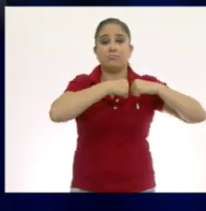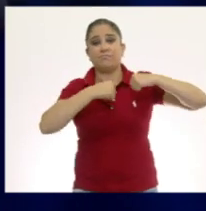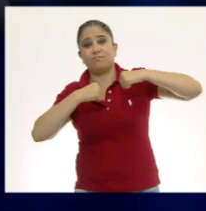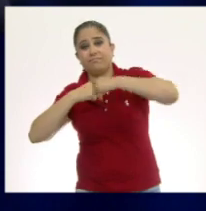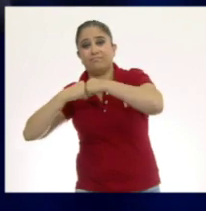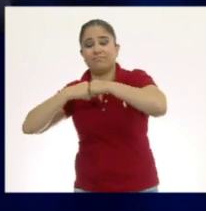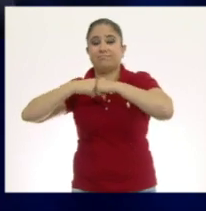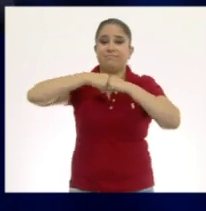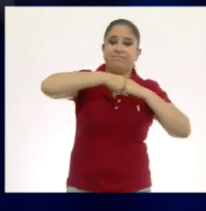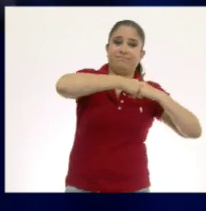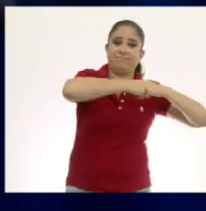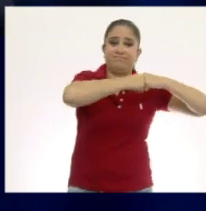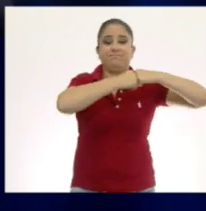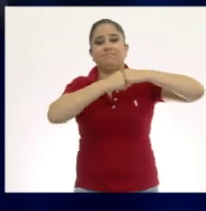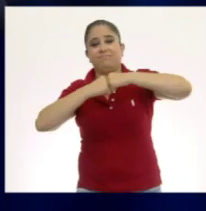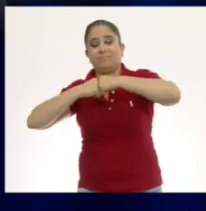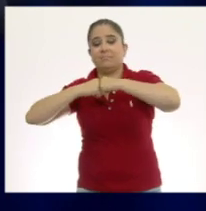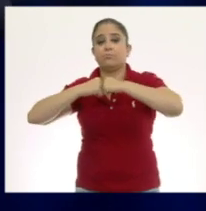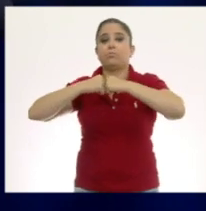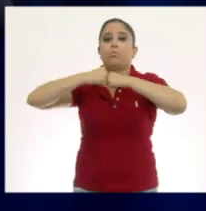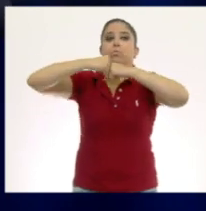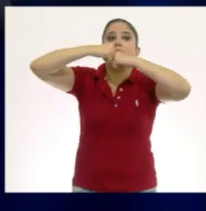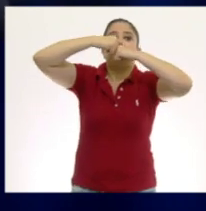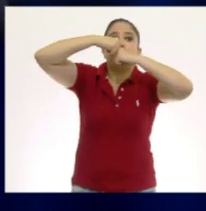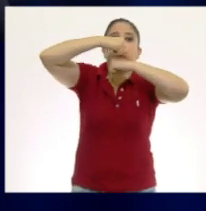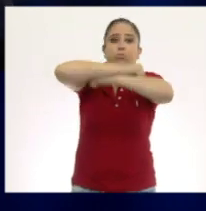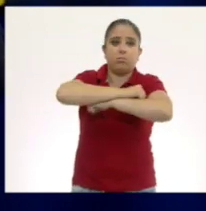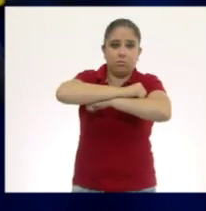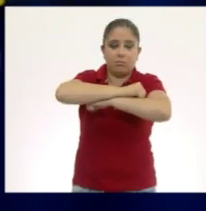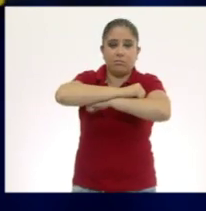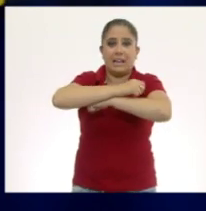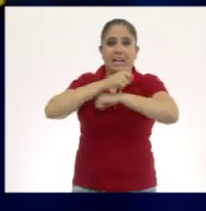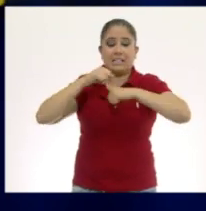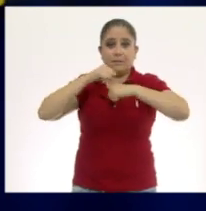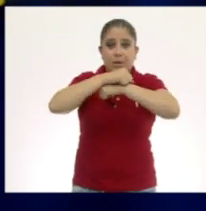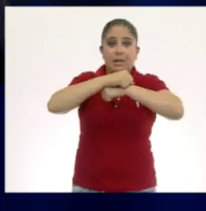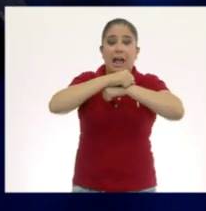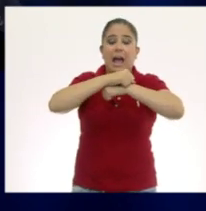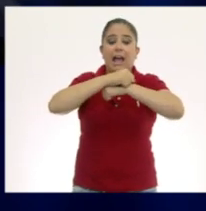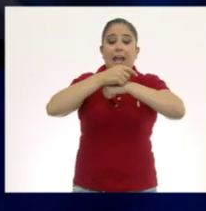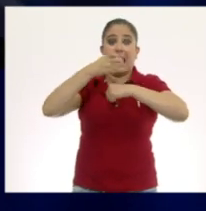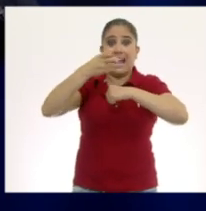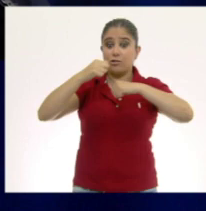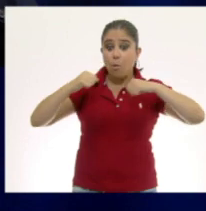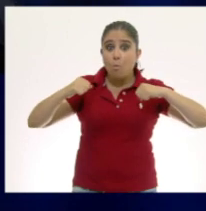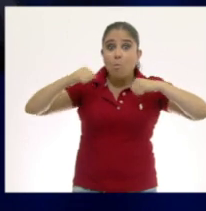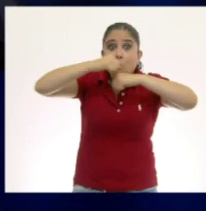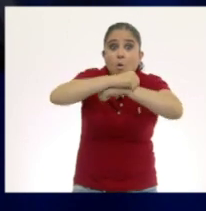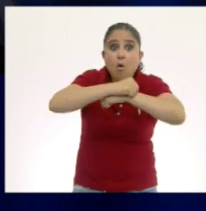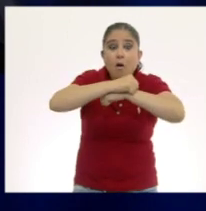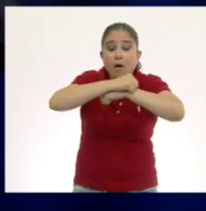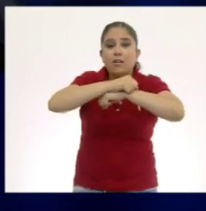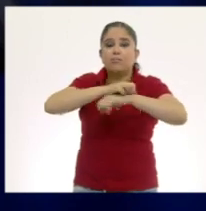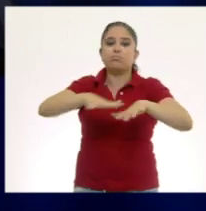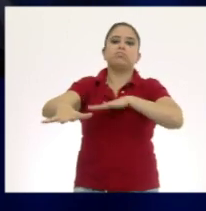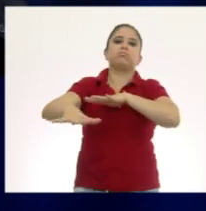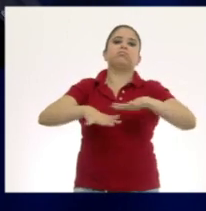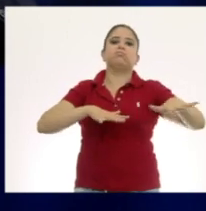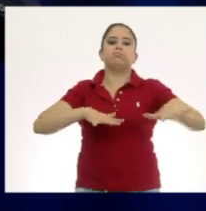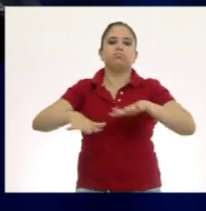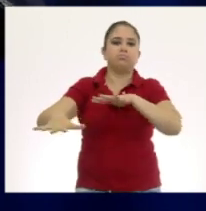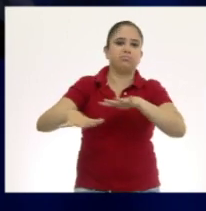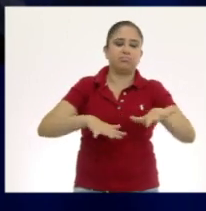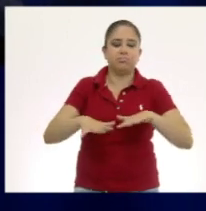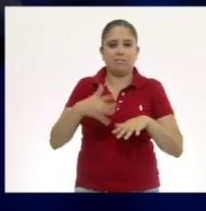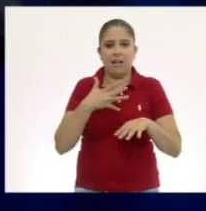otra se enciman, por decirlo de esa manera, y existe un movimiento. O sea, la fuerza se tiene que liberar. Así es.